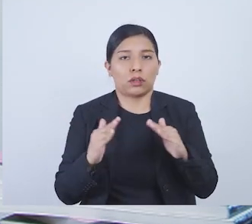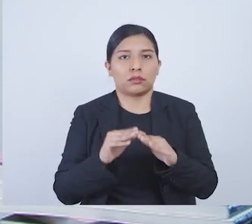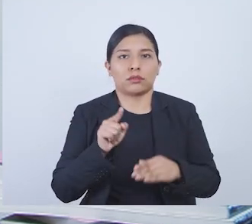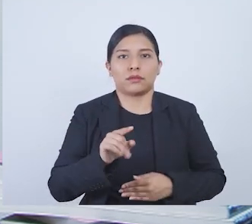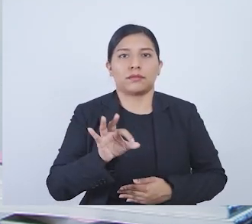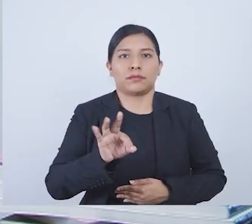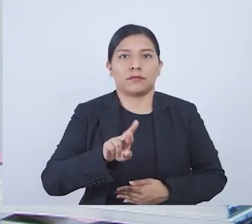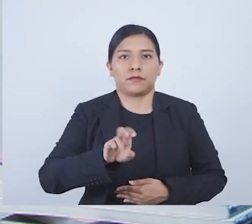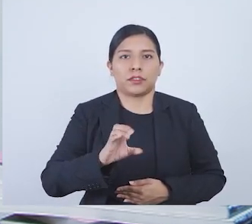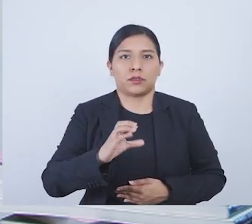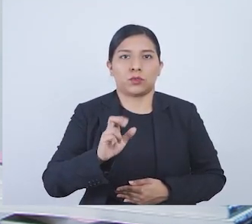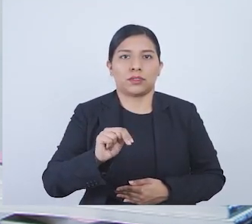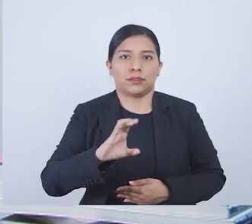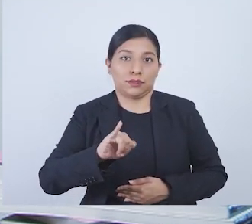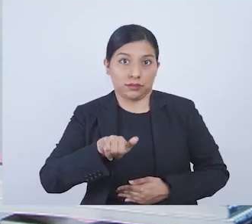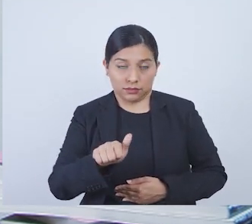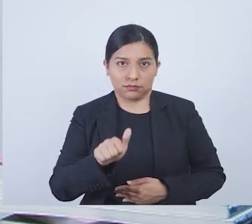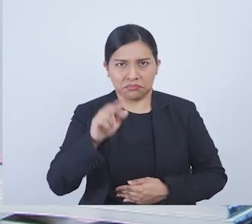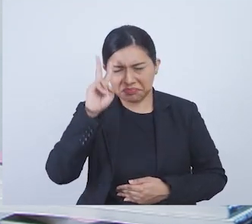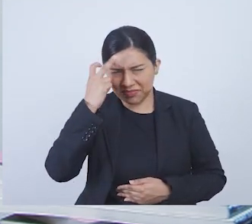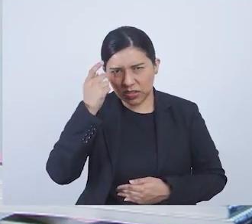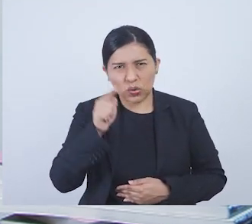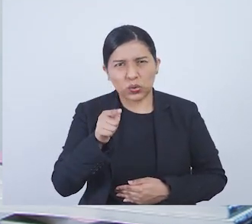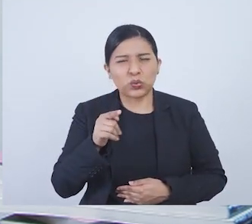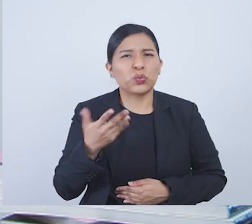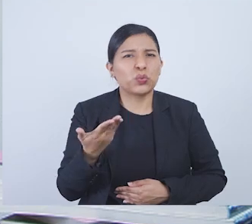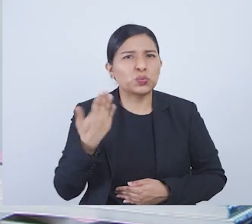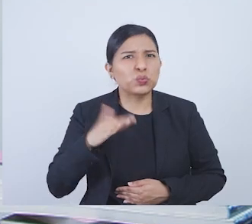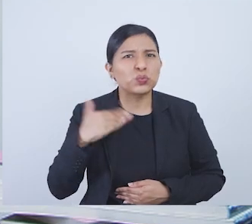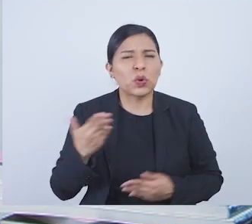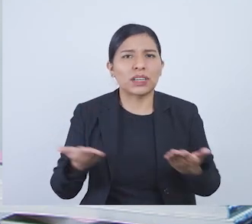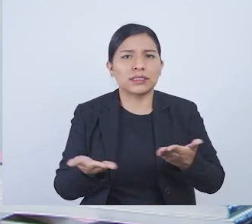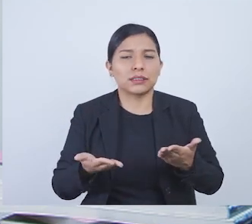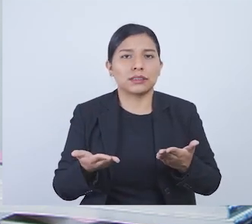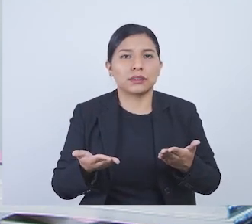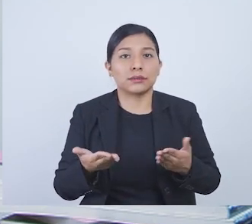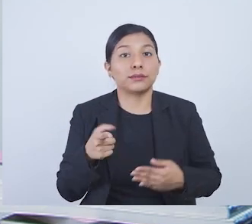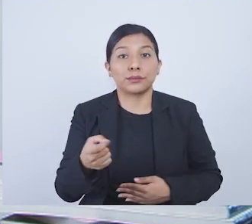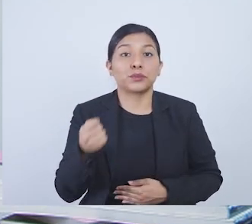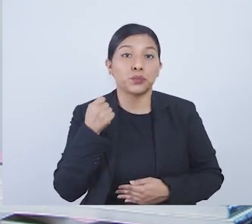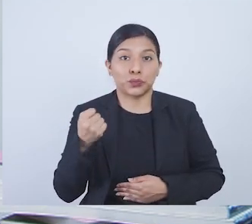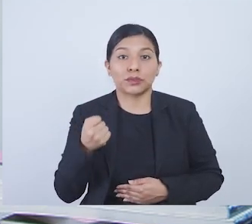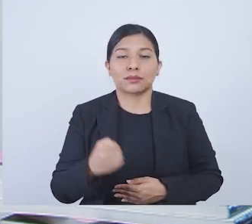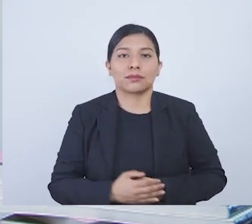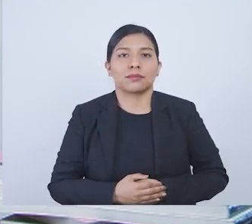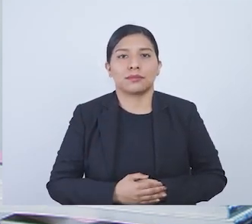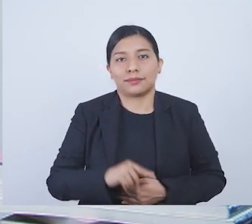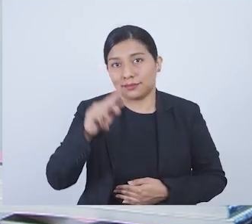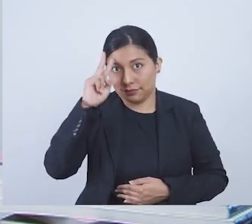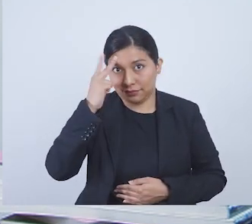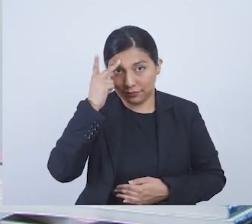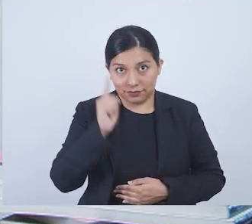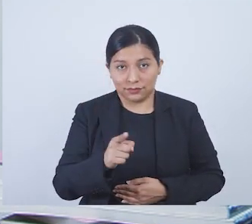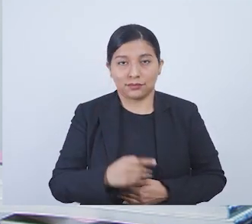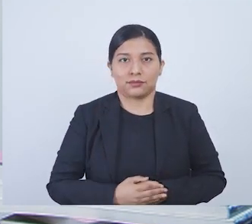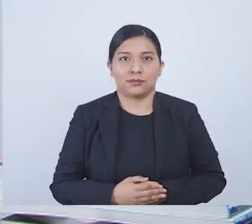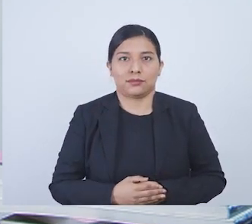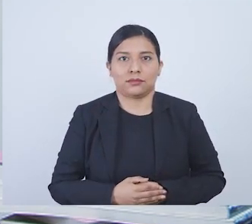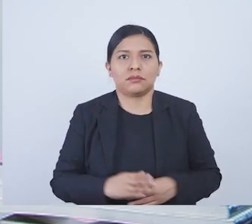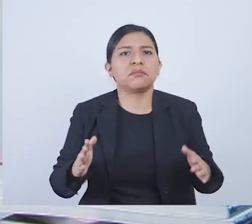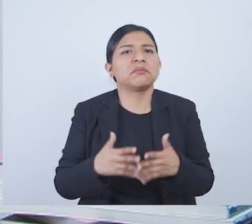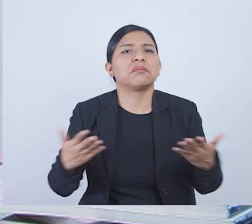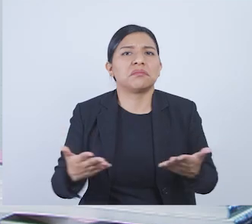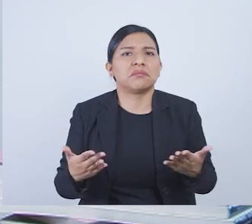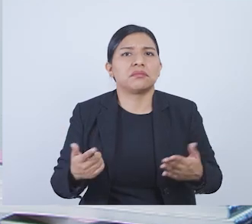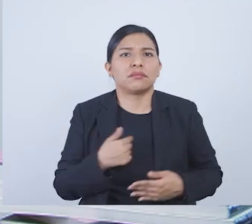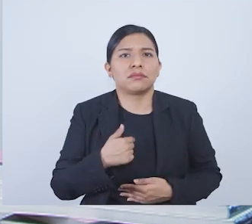frecuencia. La frecuencia es un tema tan importante, ¿verdad? Porque implica con qué